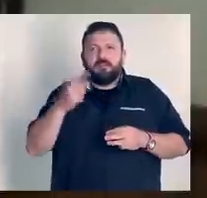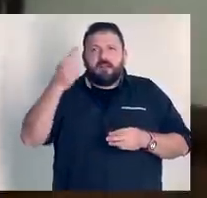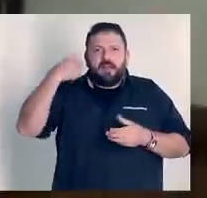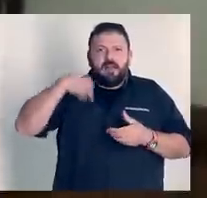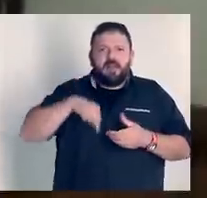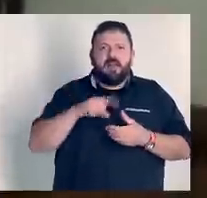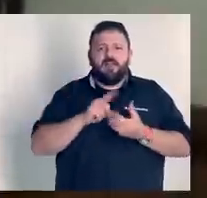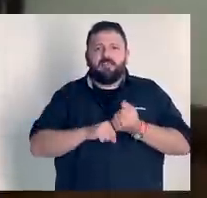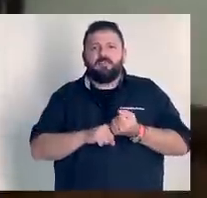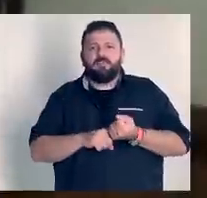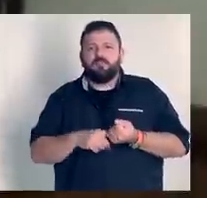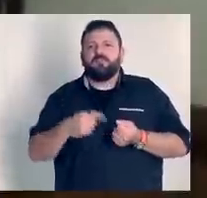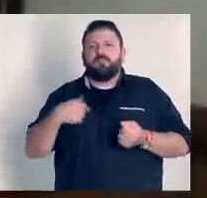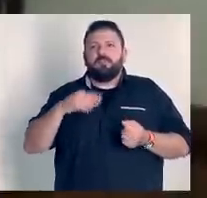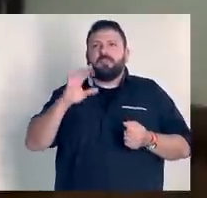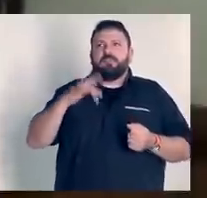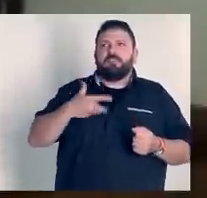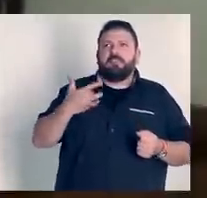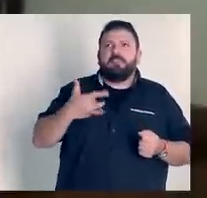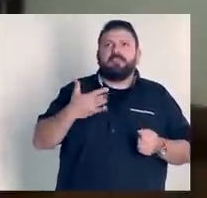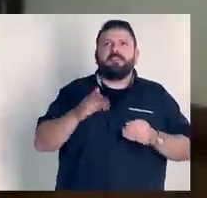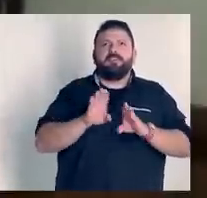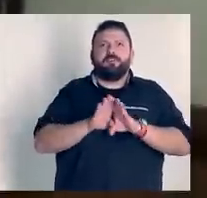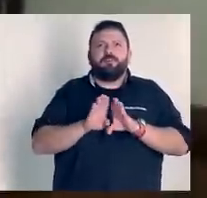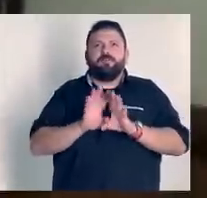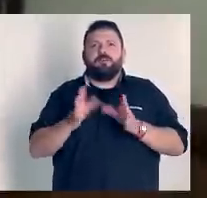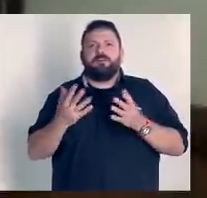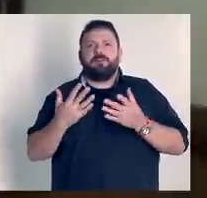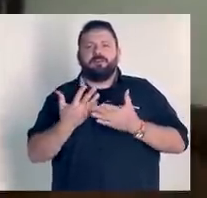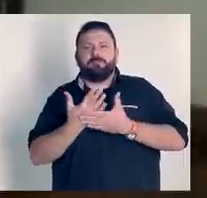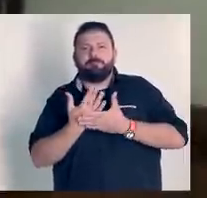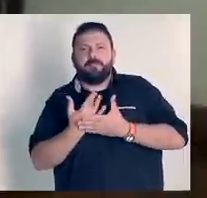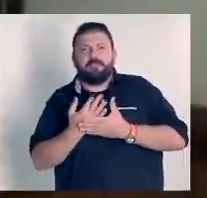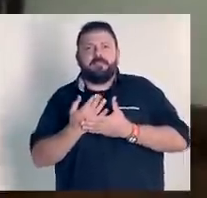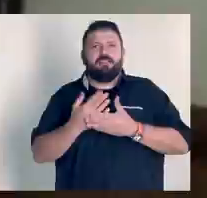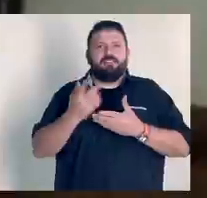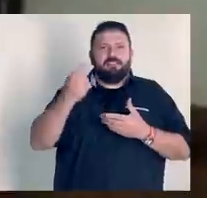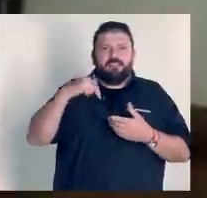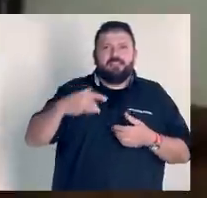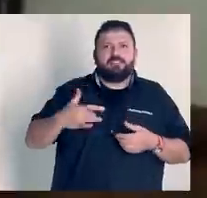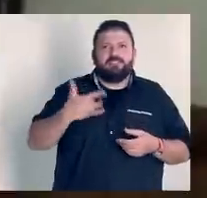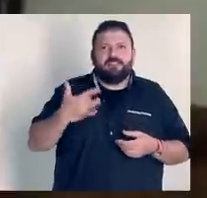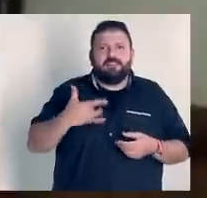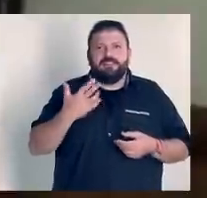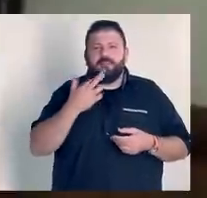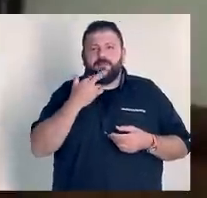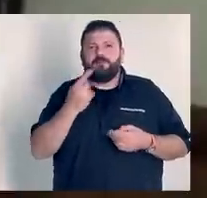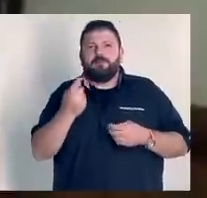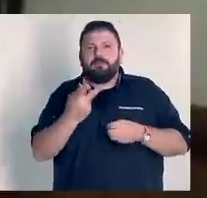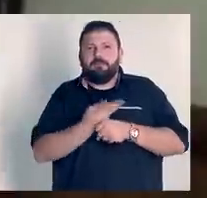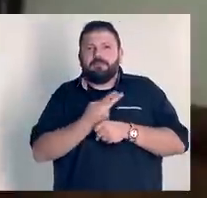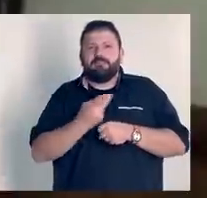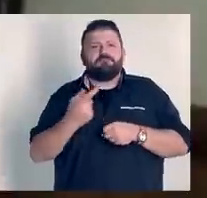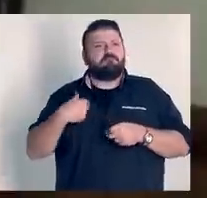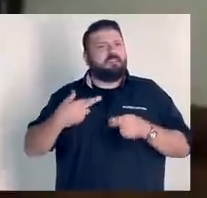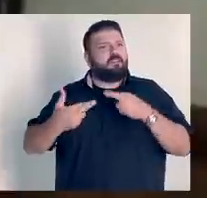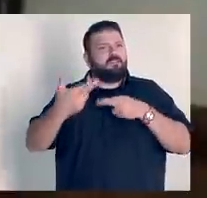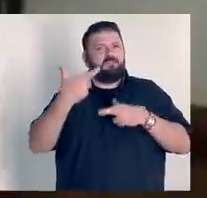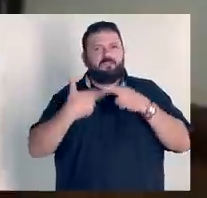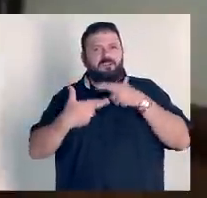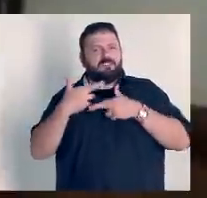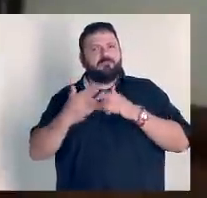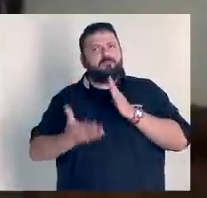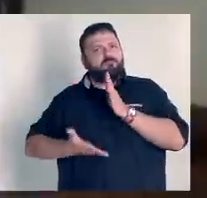la luz, ya por dentro sentía la esperanza, ya por dentro sentía la fe de que algo iba a suceder. Nos regresamos a Mérida otra